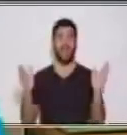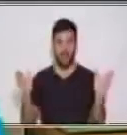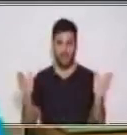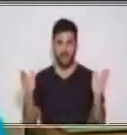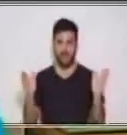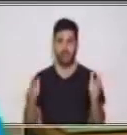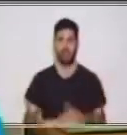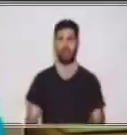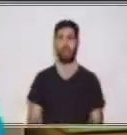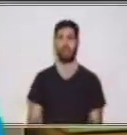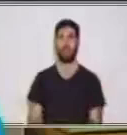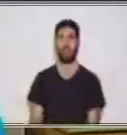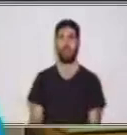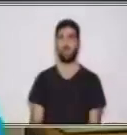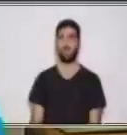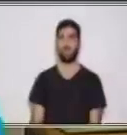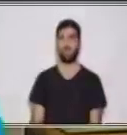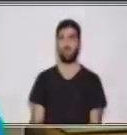Forma